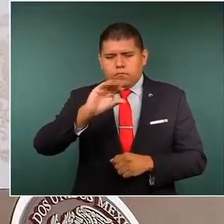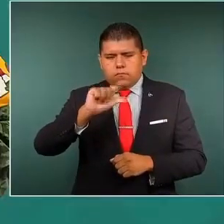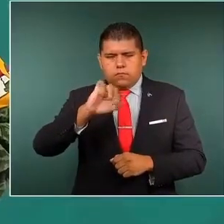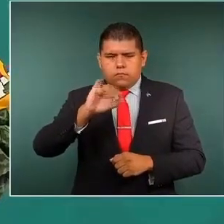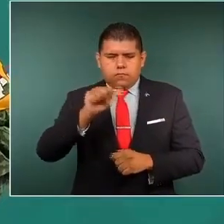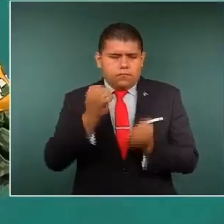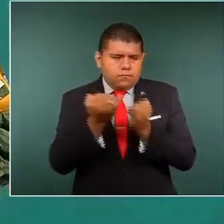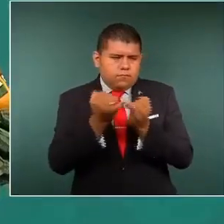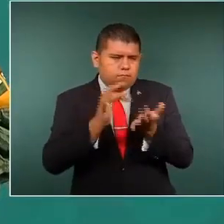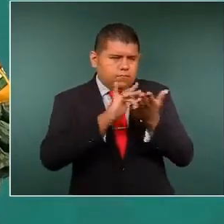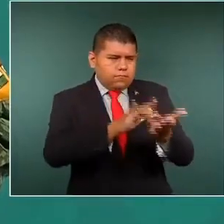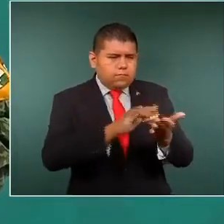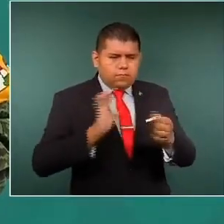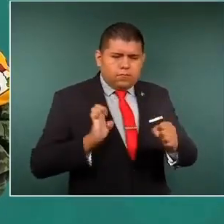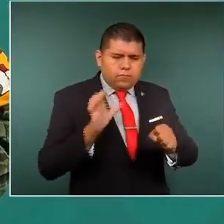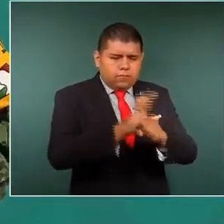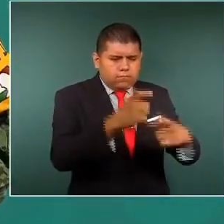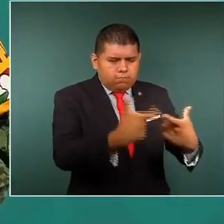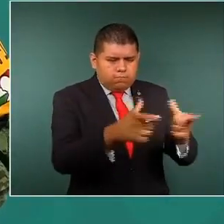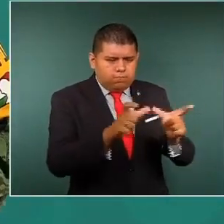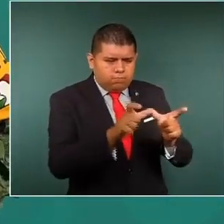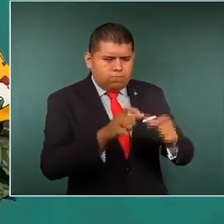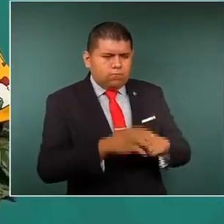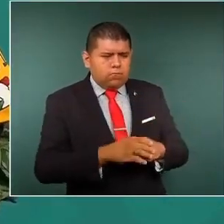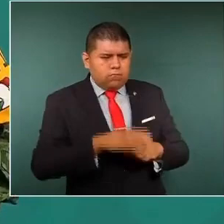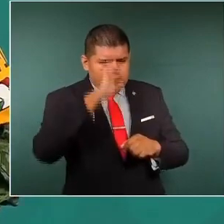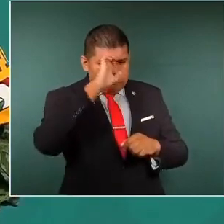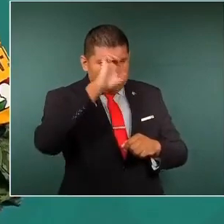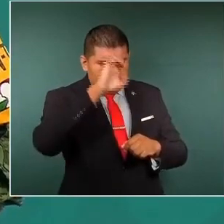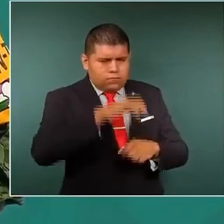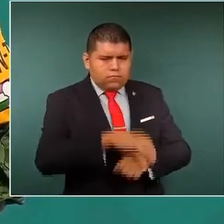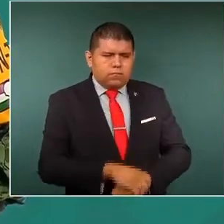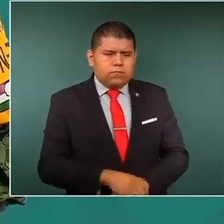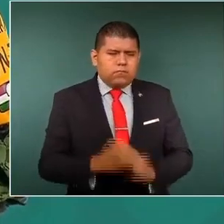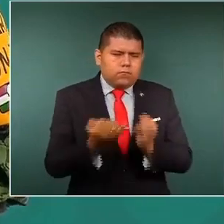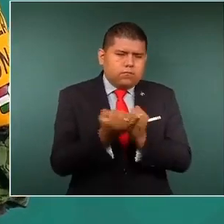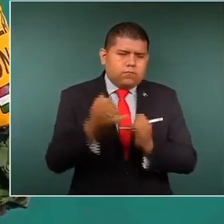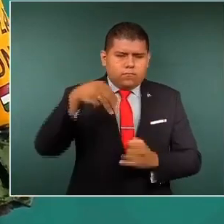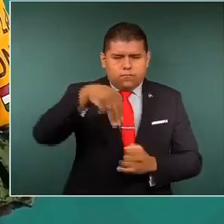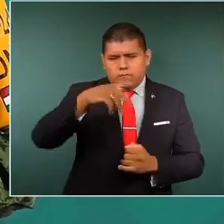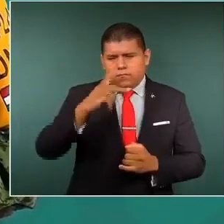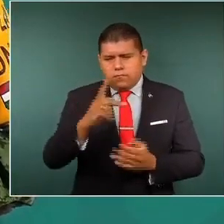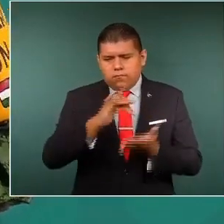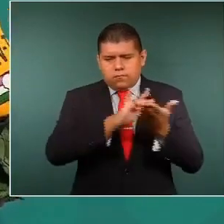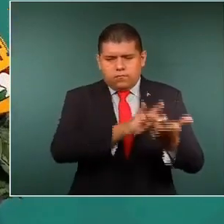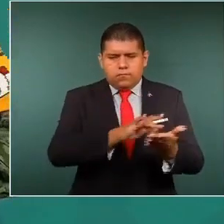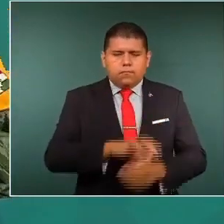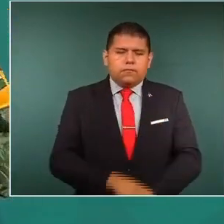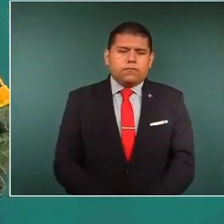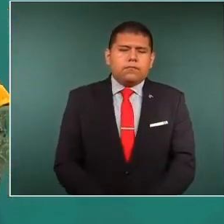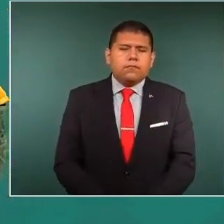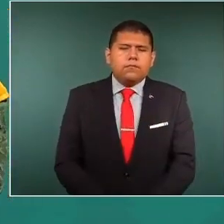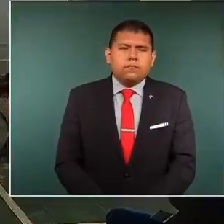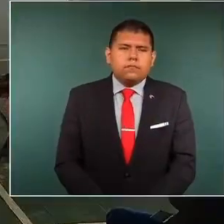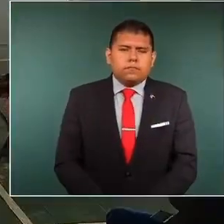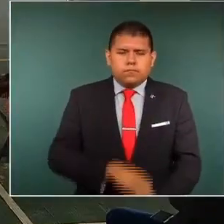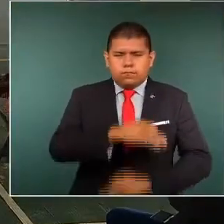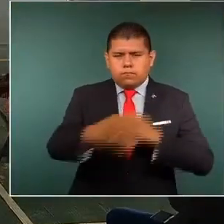un grupo especial y los agentes del Ministerio Público que se necesitaban. En